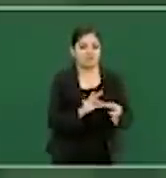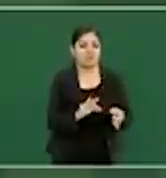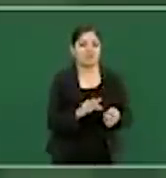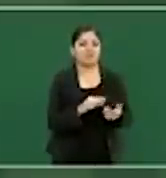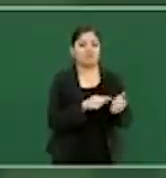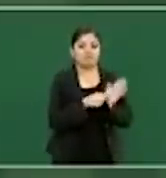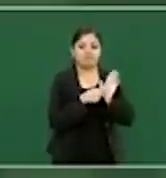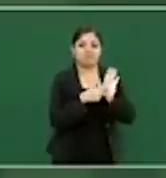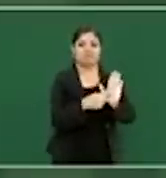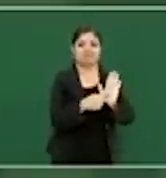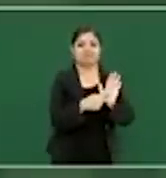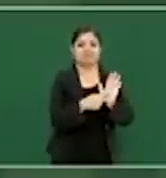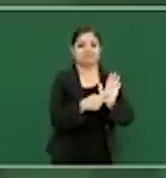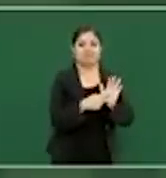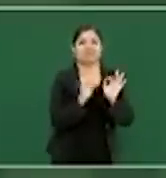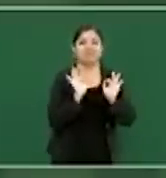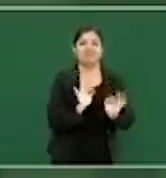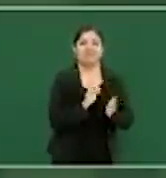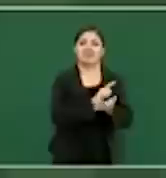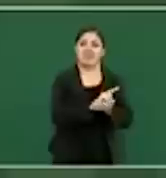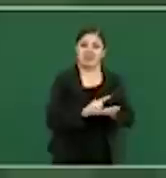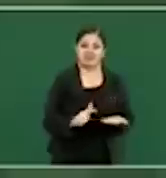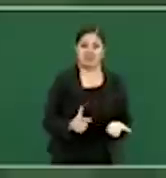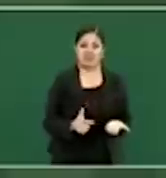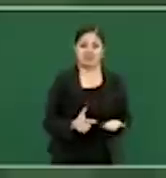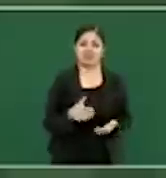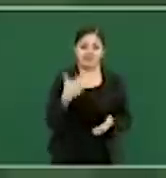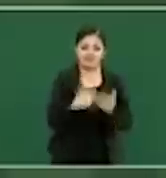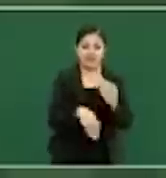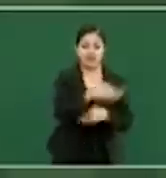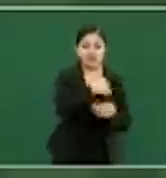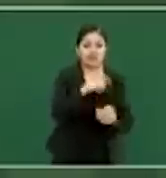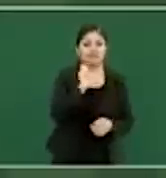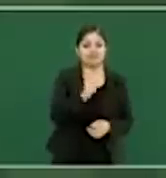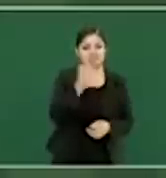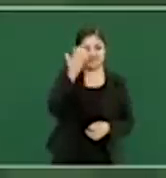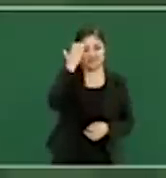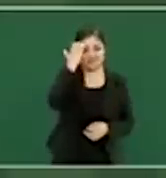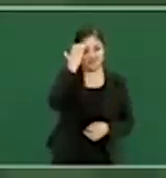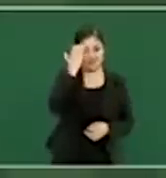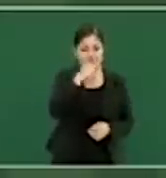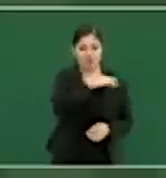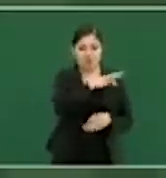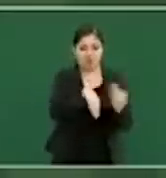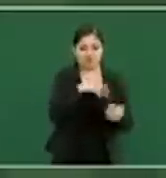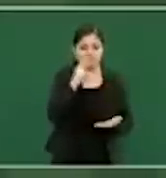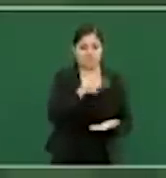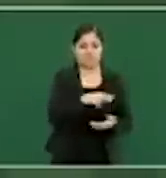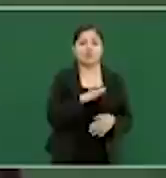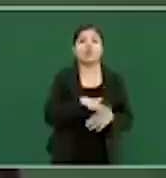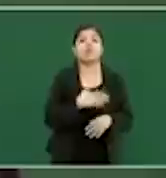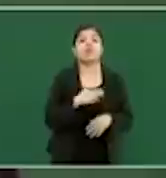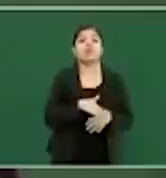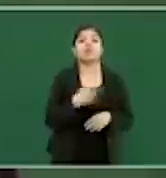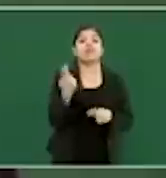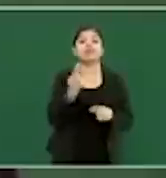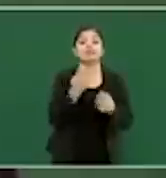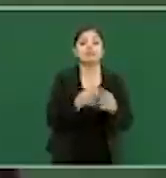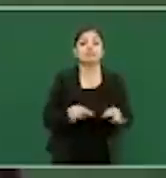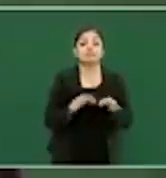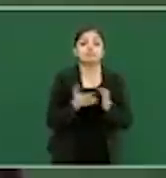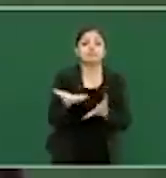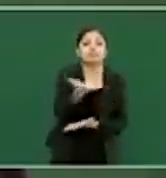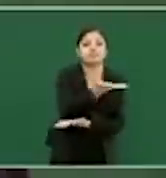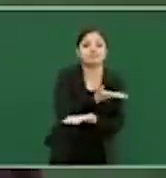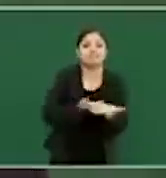transparentar, es decir, que se conociera, porque tenemos que socializar información entre